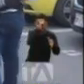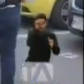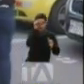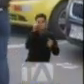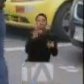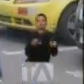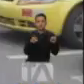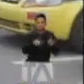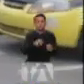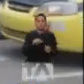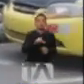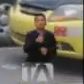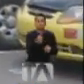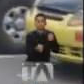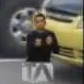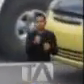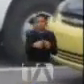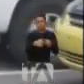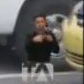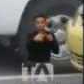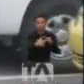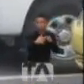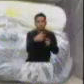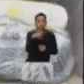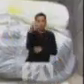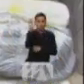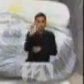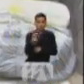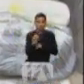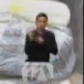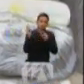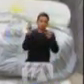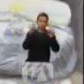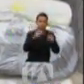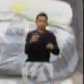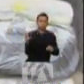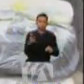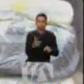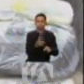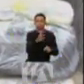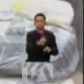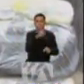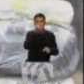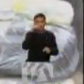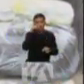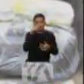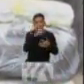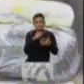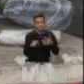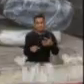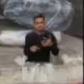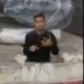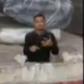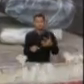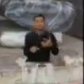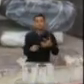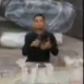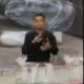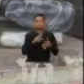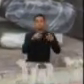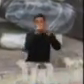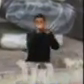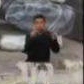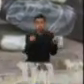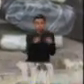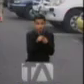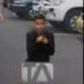domingo fue retenido un vehículo procedente del norte del país que transportaba sustancias sujetas a fiscalización entre el chasis